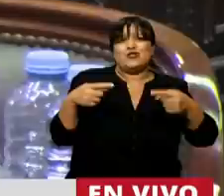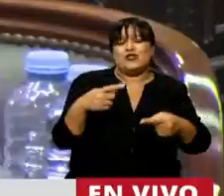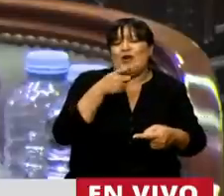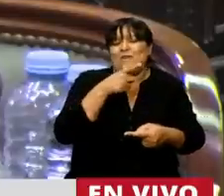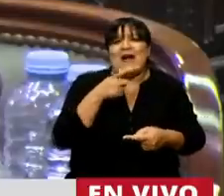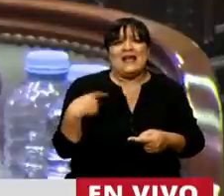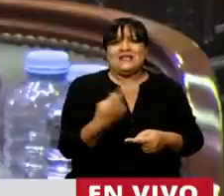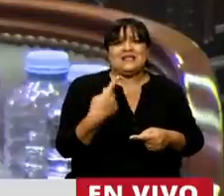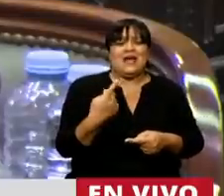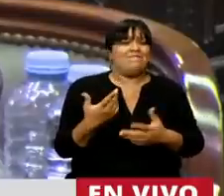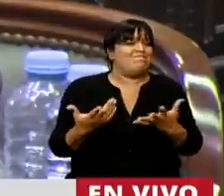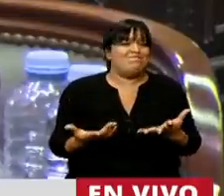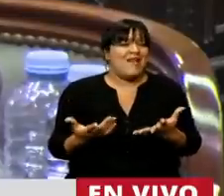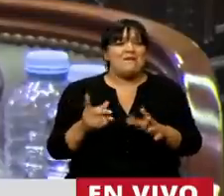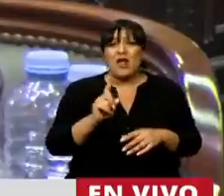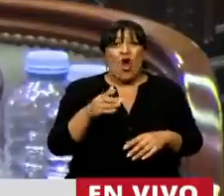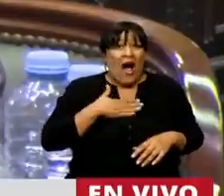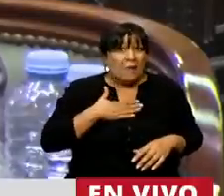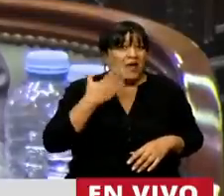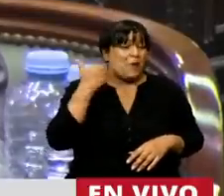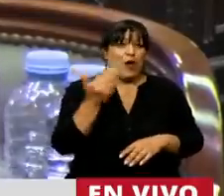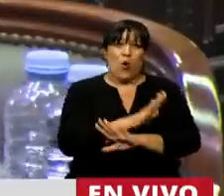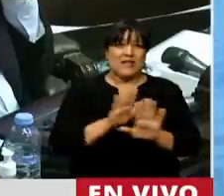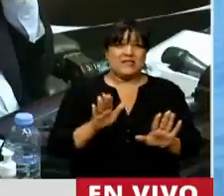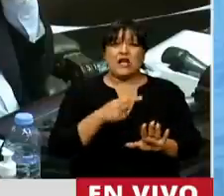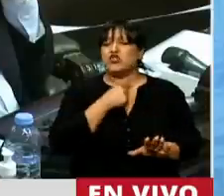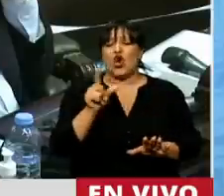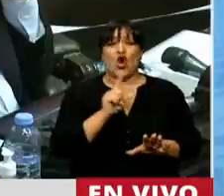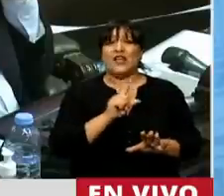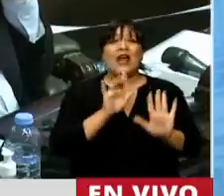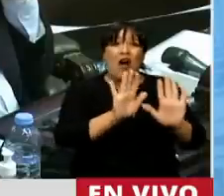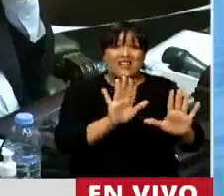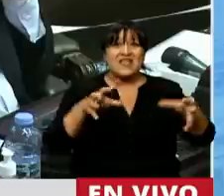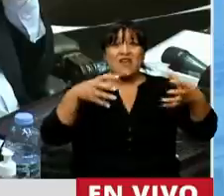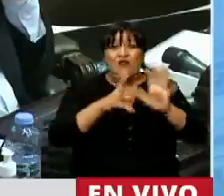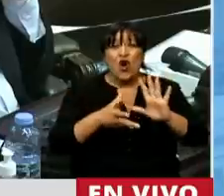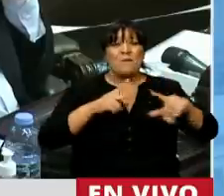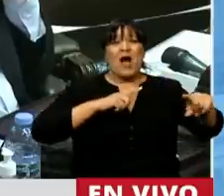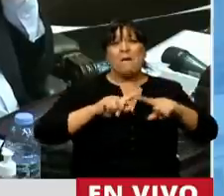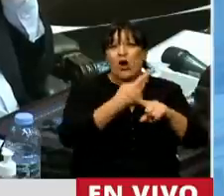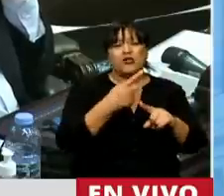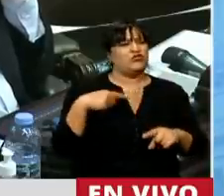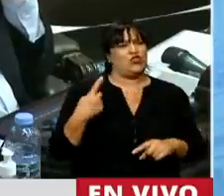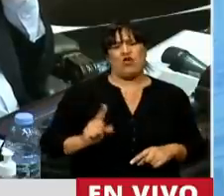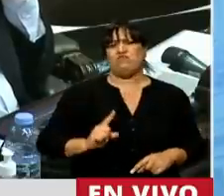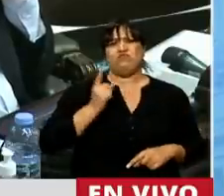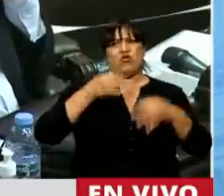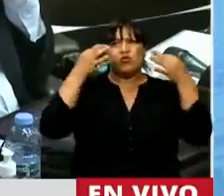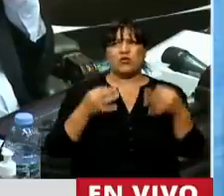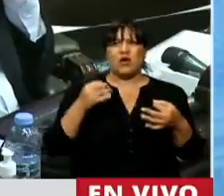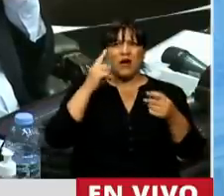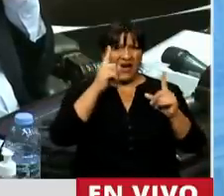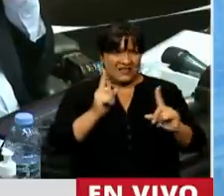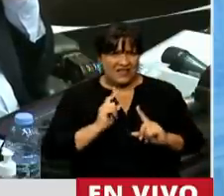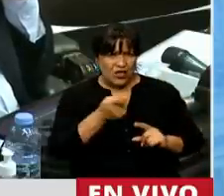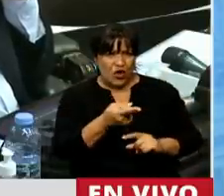cierto es que a mí me da vergüenza, presidente, y yo no quiero ser parte de esa dirigencia política y quiero honrar el compromiso. ¿Me está atendiendo, presidente, o